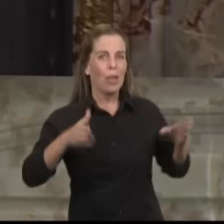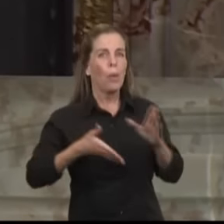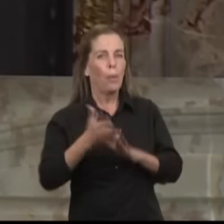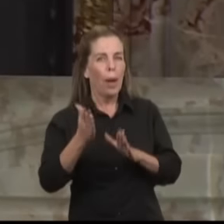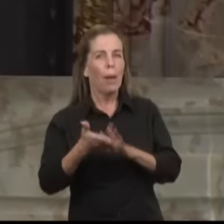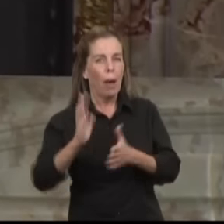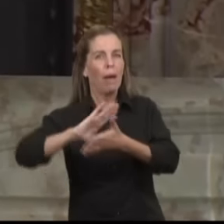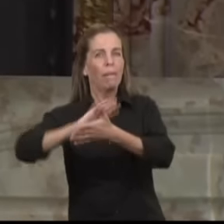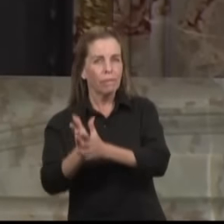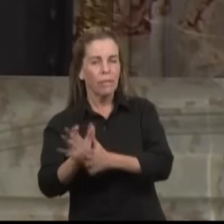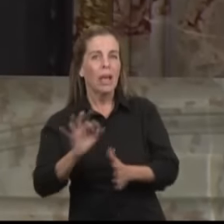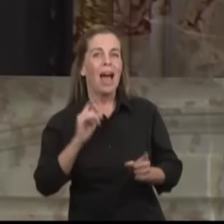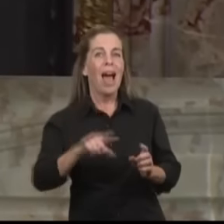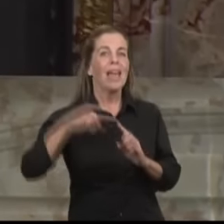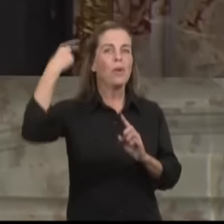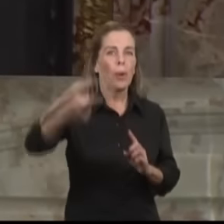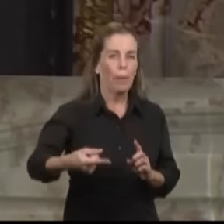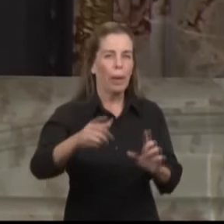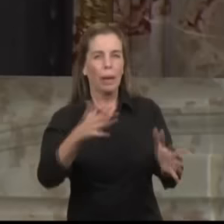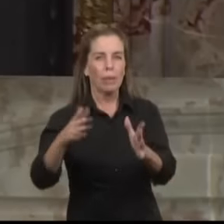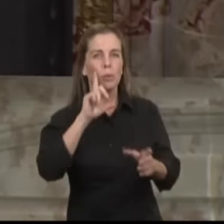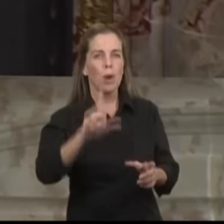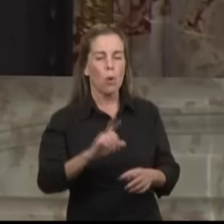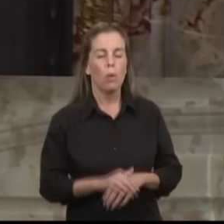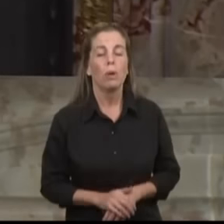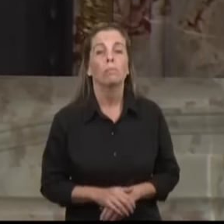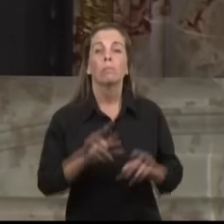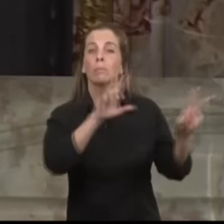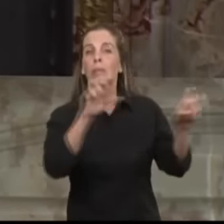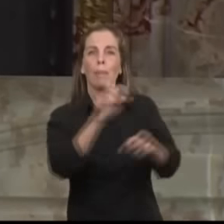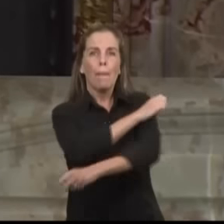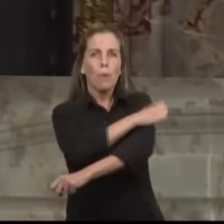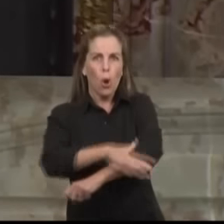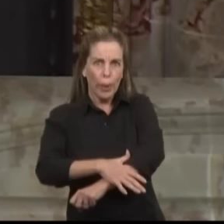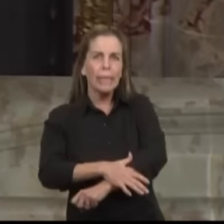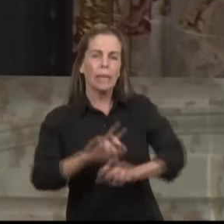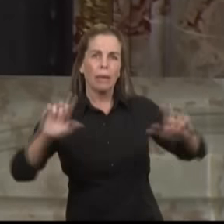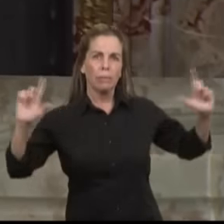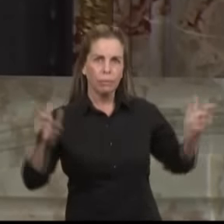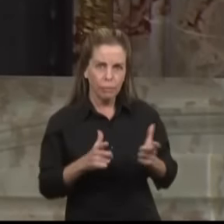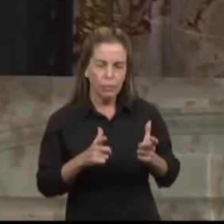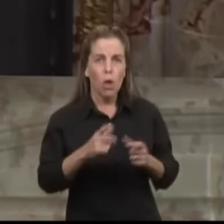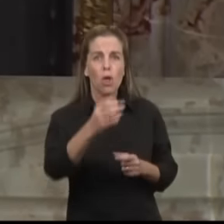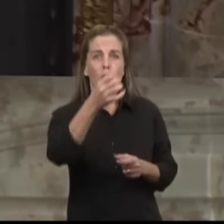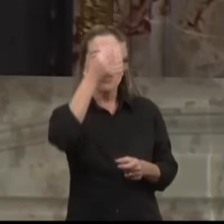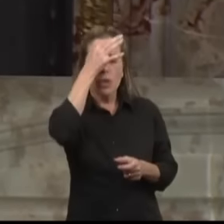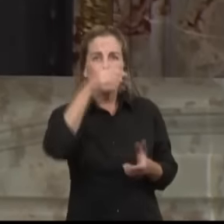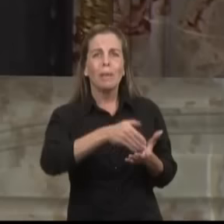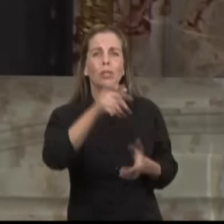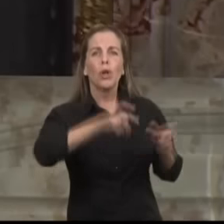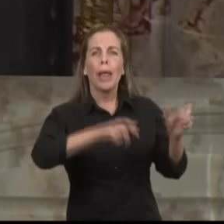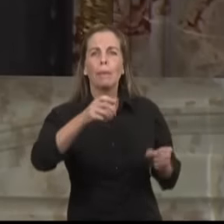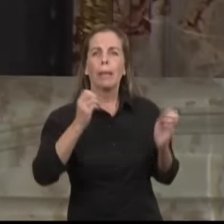desaparecer para mitad del año que viene. Sacamos de la pobreza a más de 12 millones de personas, de los cuales más de